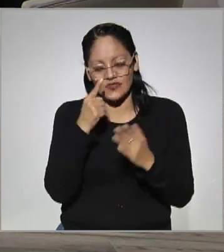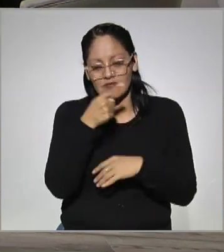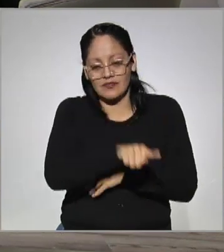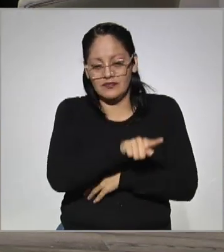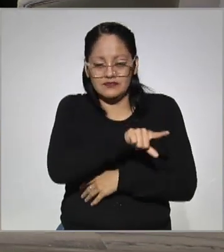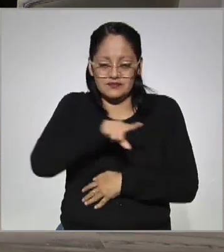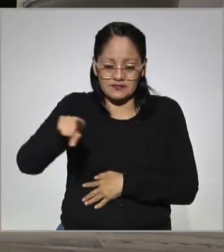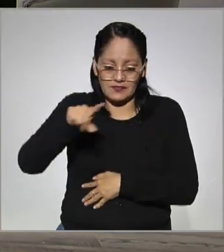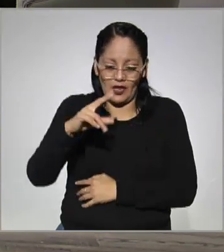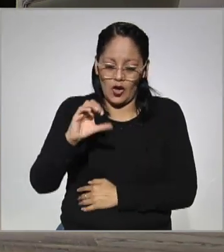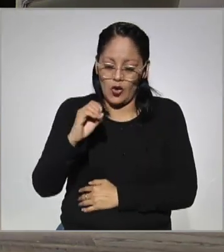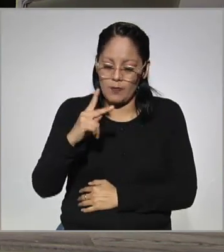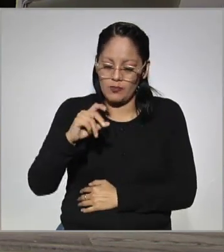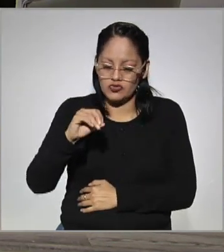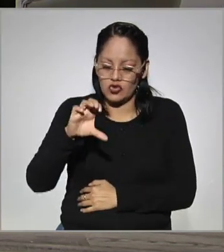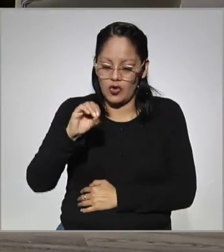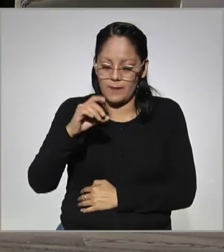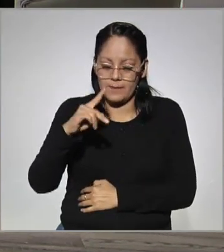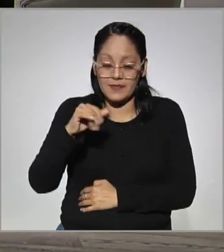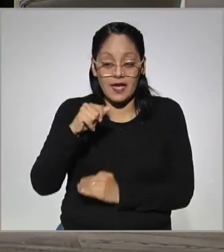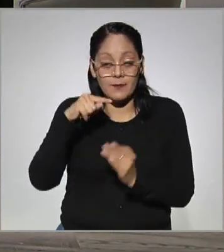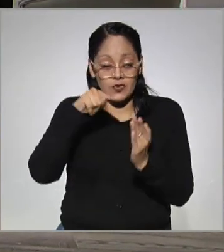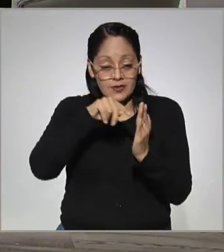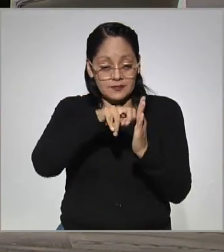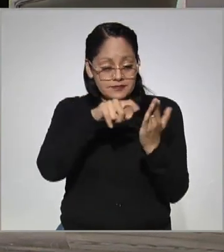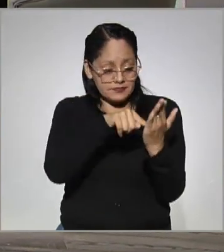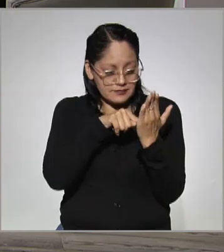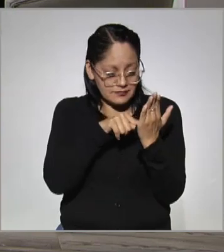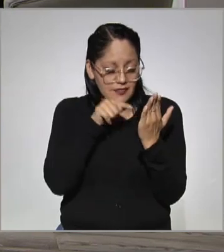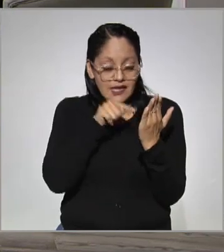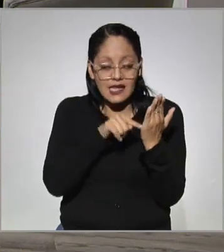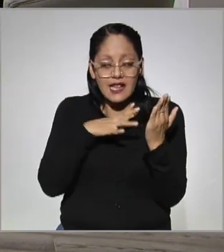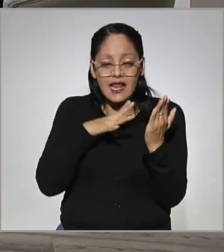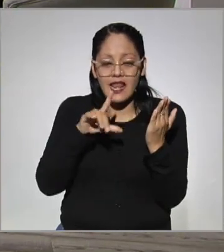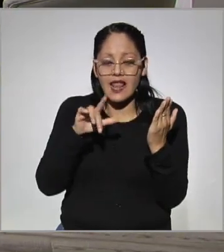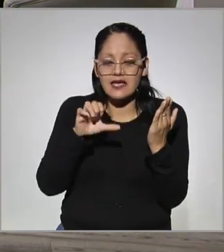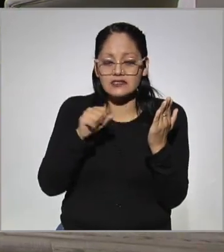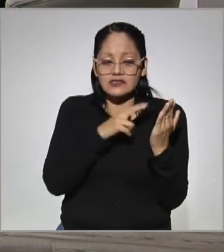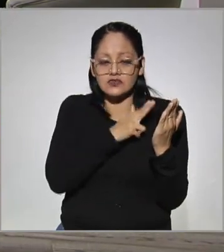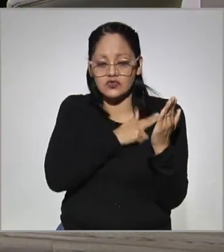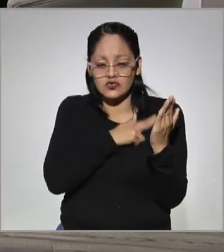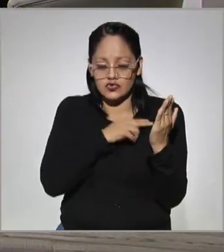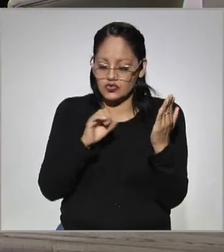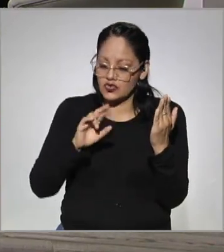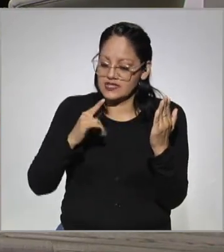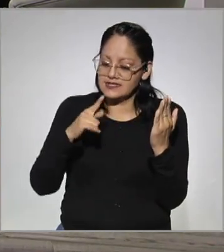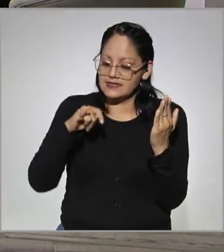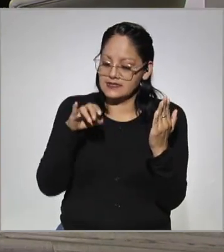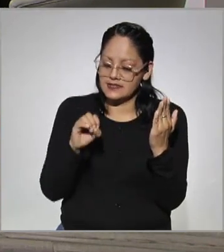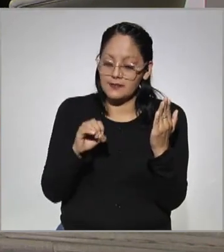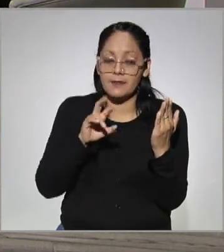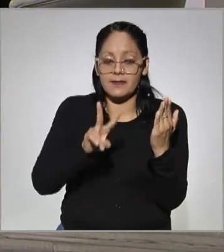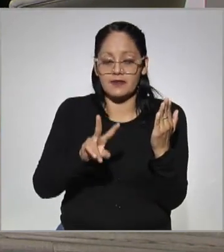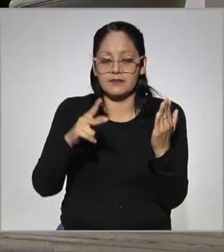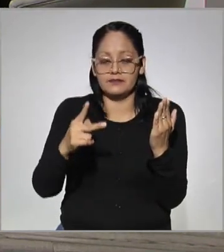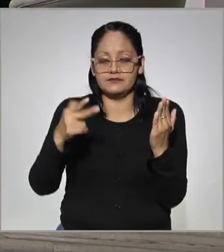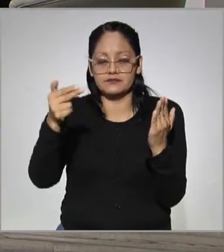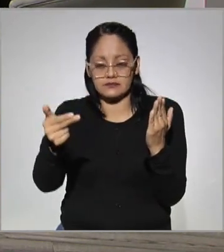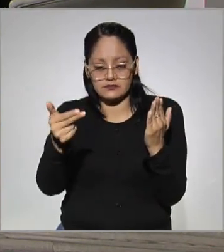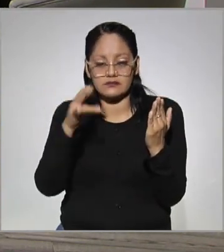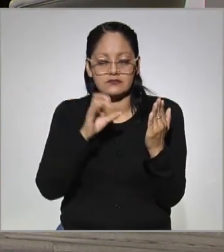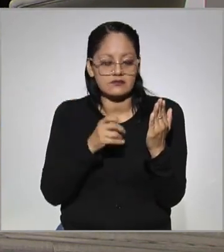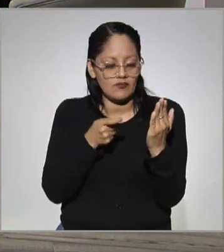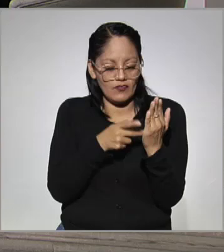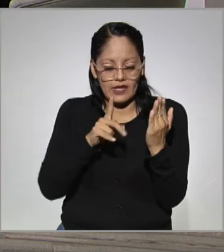ejemplo, si en el Papá Nicolau dice que tiene lesión sugestiva de virus de papiloma, o cuando utilizan la clasificación